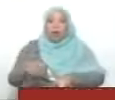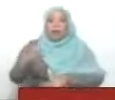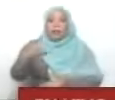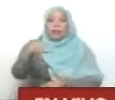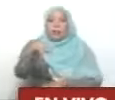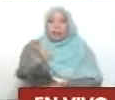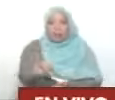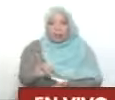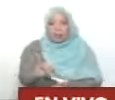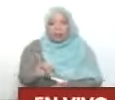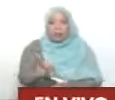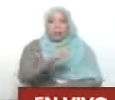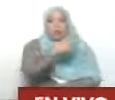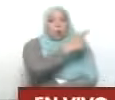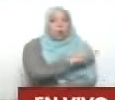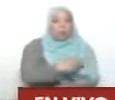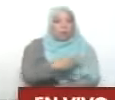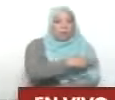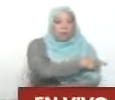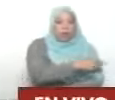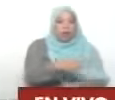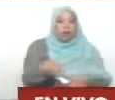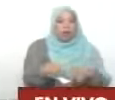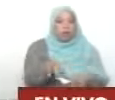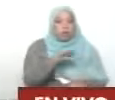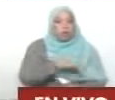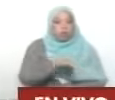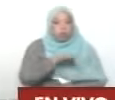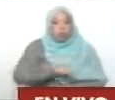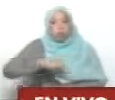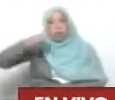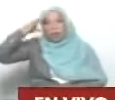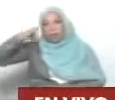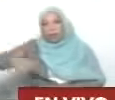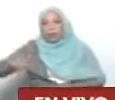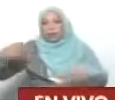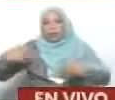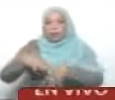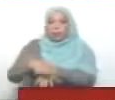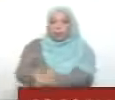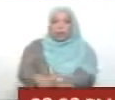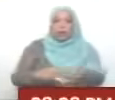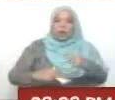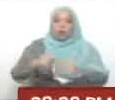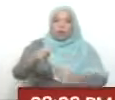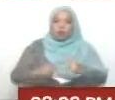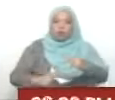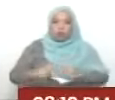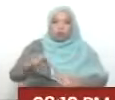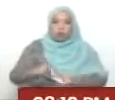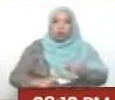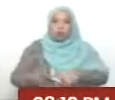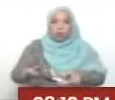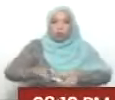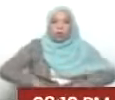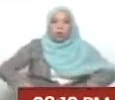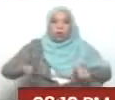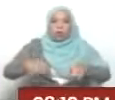todos los hospitales con las bricomiles. Yo creo que hay que